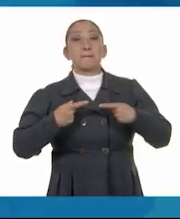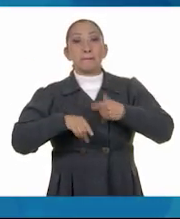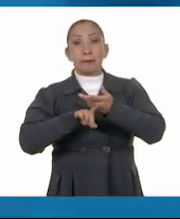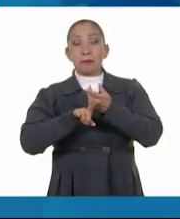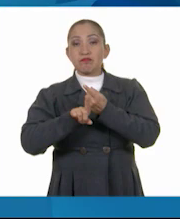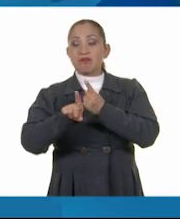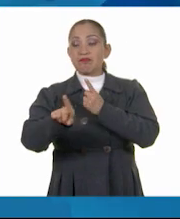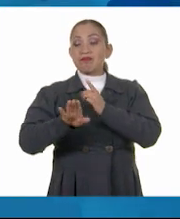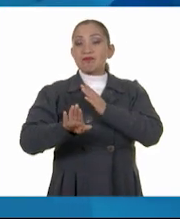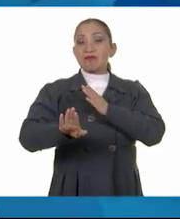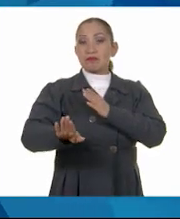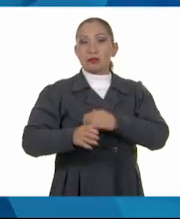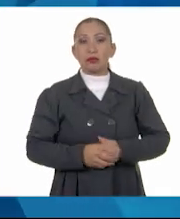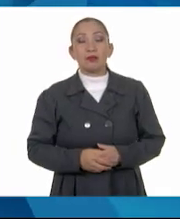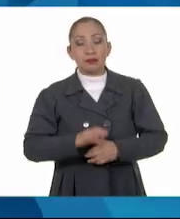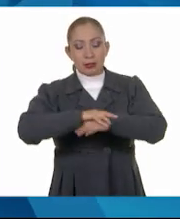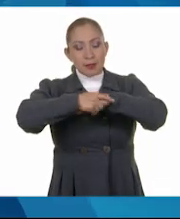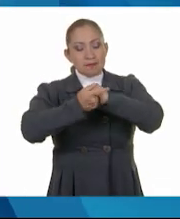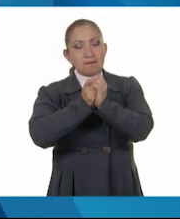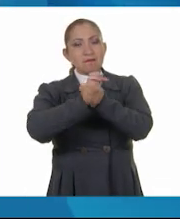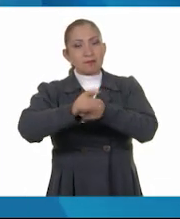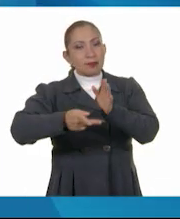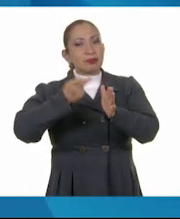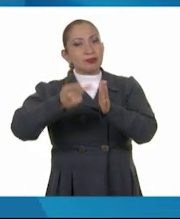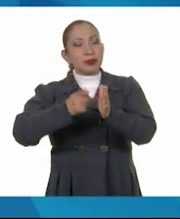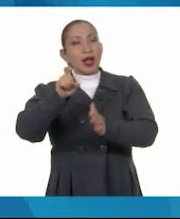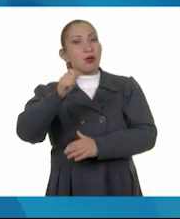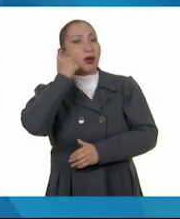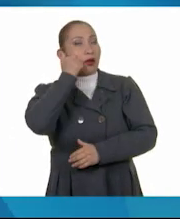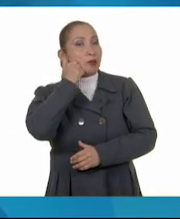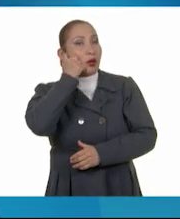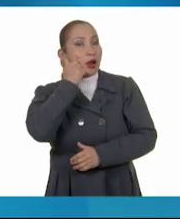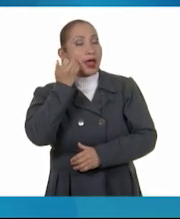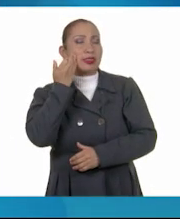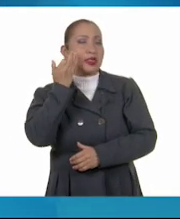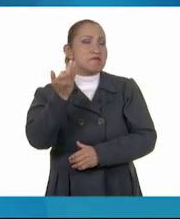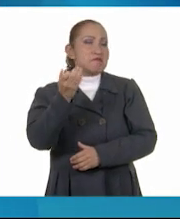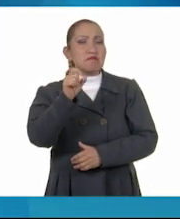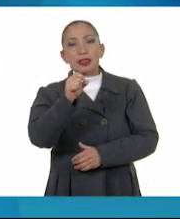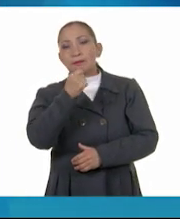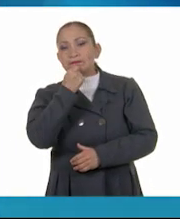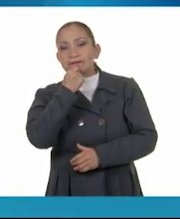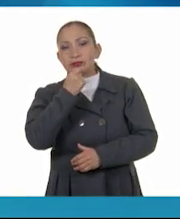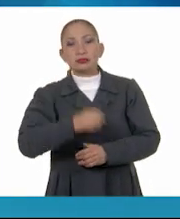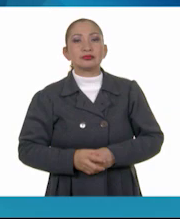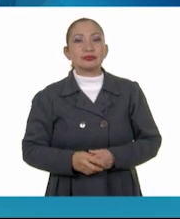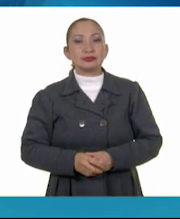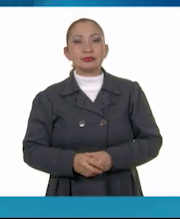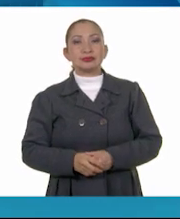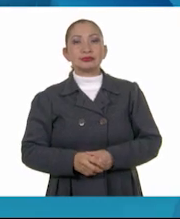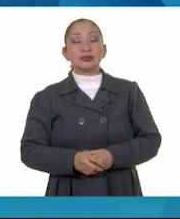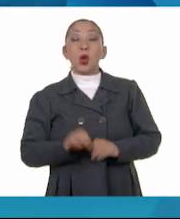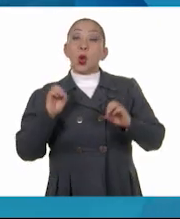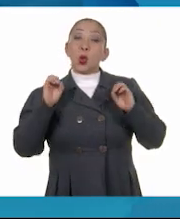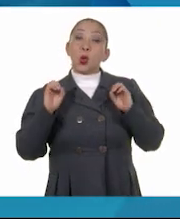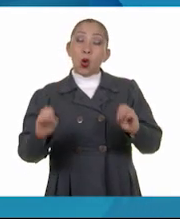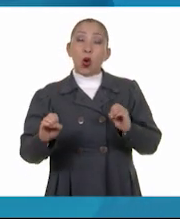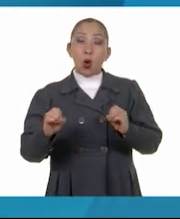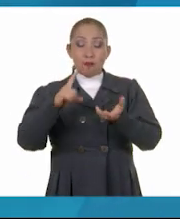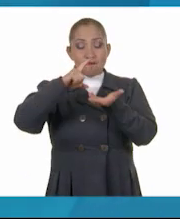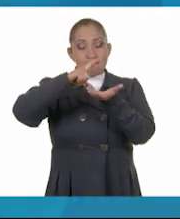distancia. Lávate las manos muy seguido con agua y jabón por lo menos durante 20 segundos. O